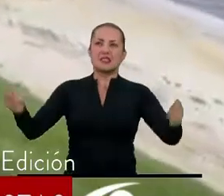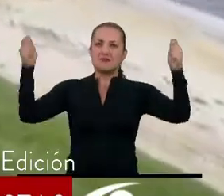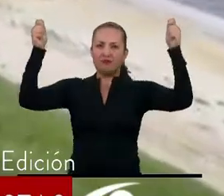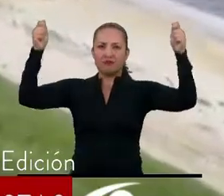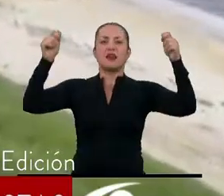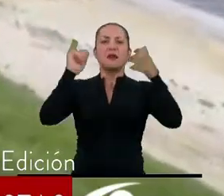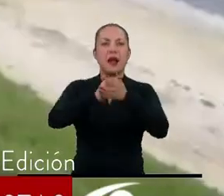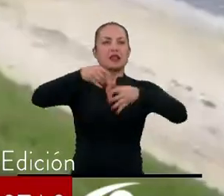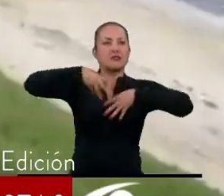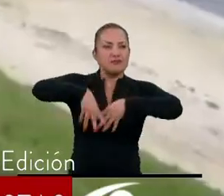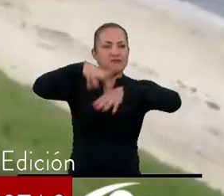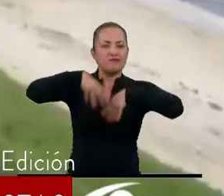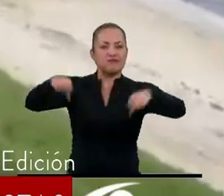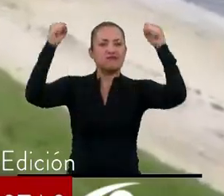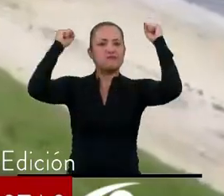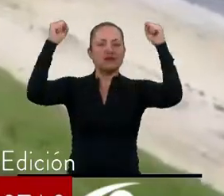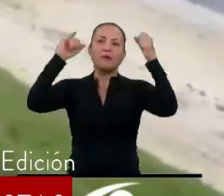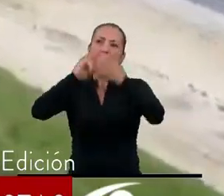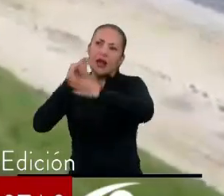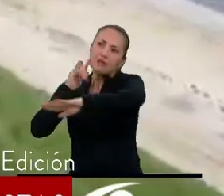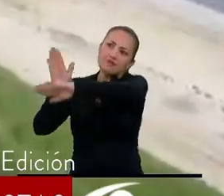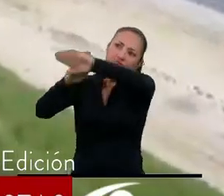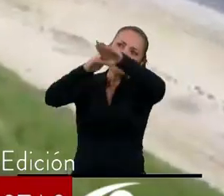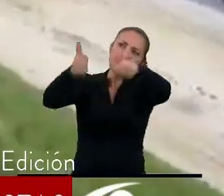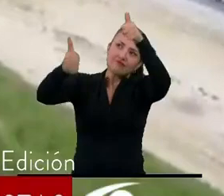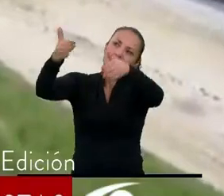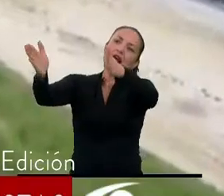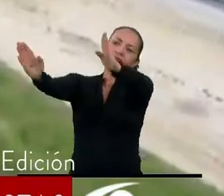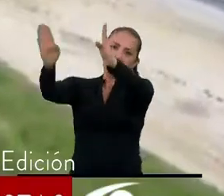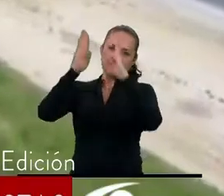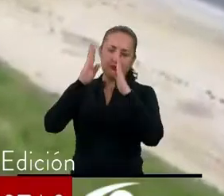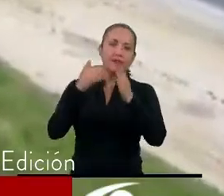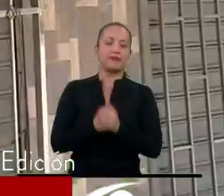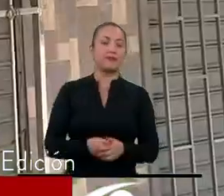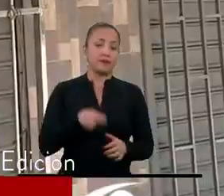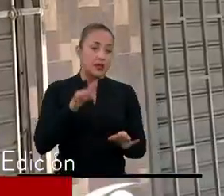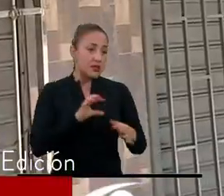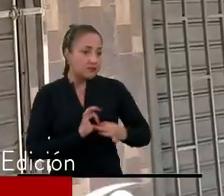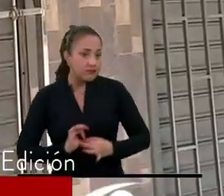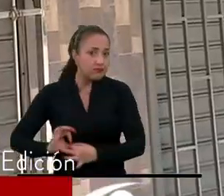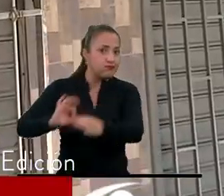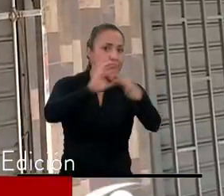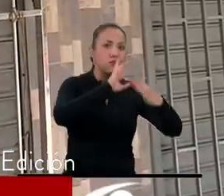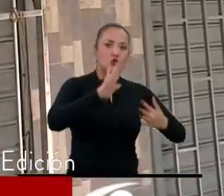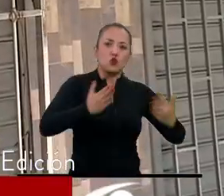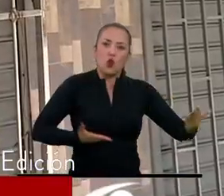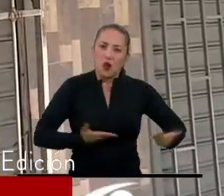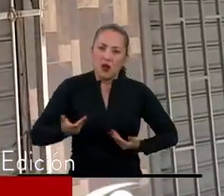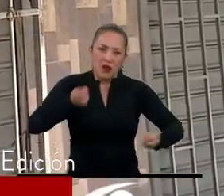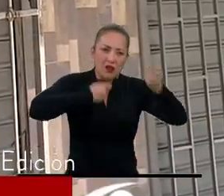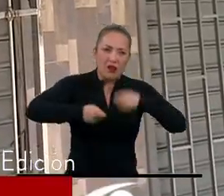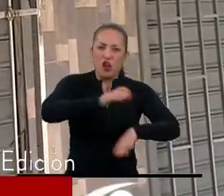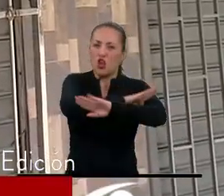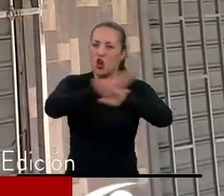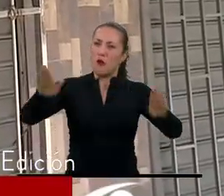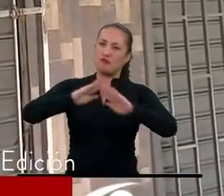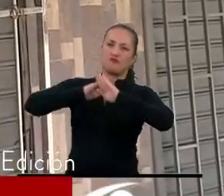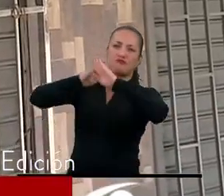realizaron una marcha para llamar la atención de las autoridades. Nos quisimos unir todos los comerciantes para decirle no a la